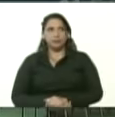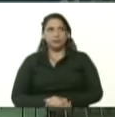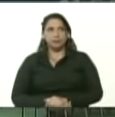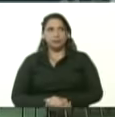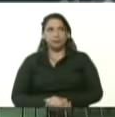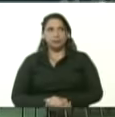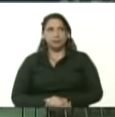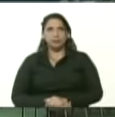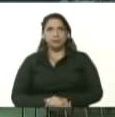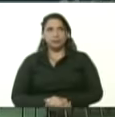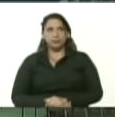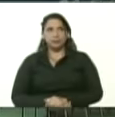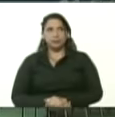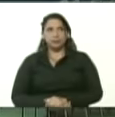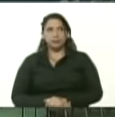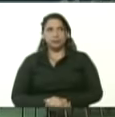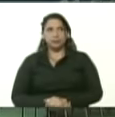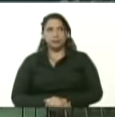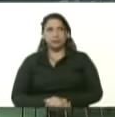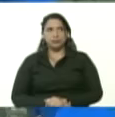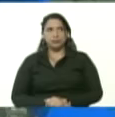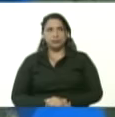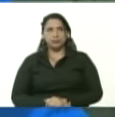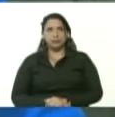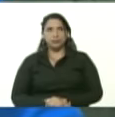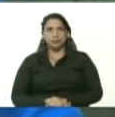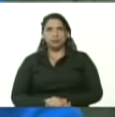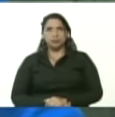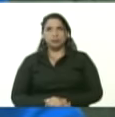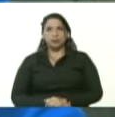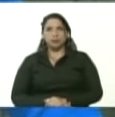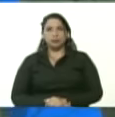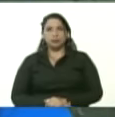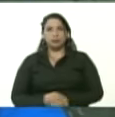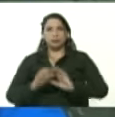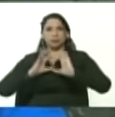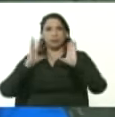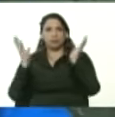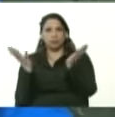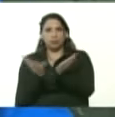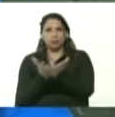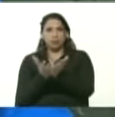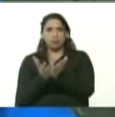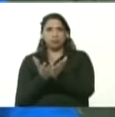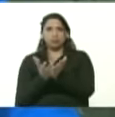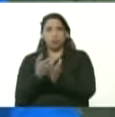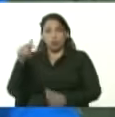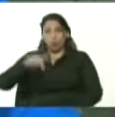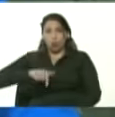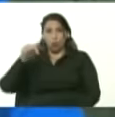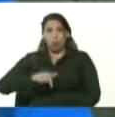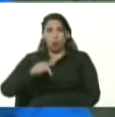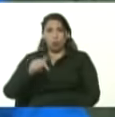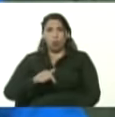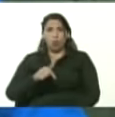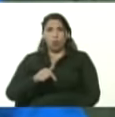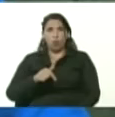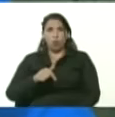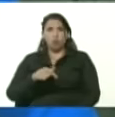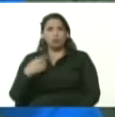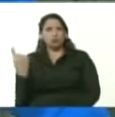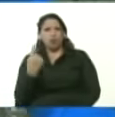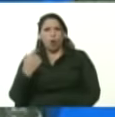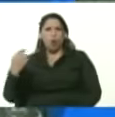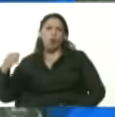esta organización y de la maquinaria publicitaria mundial, y que hoy, de un solo golpe,